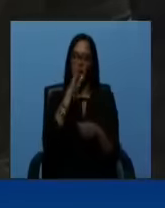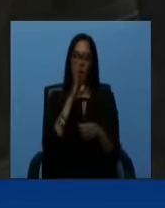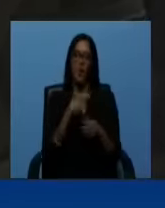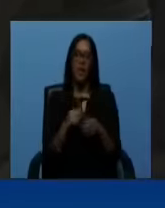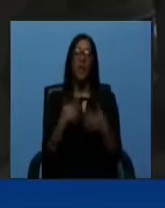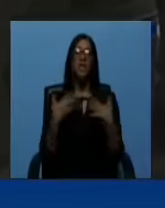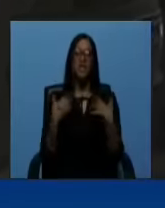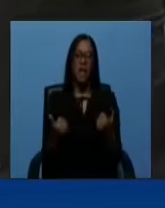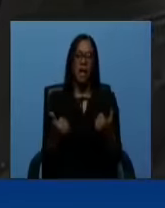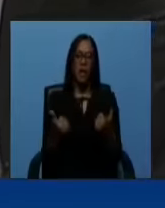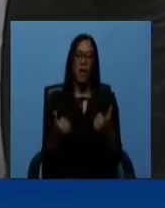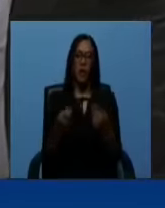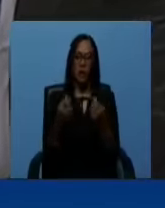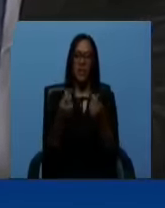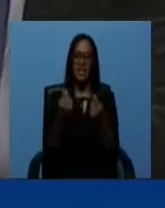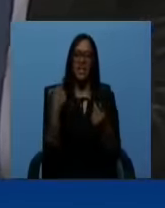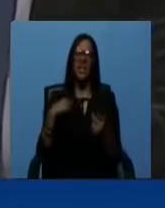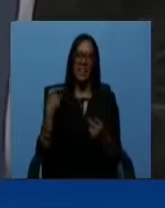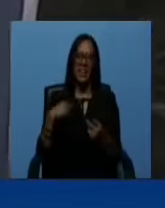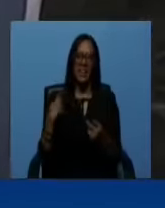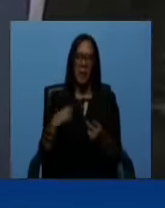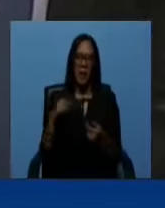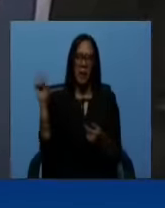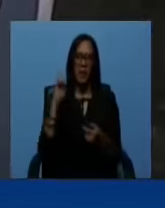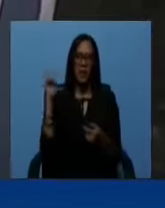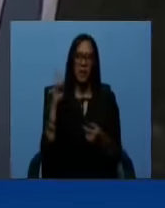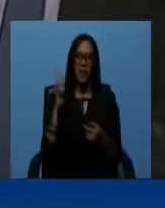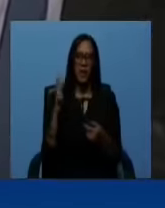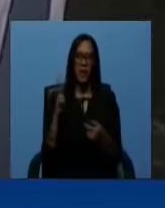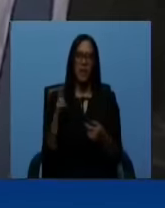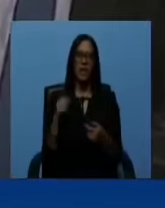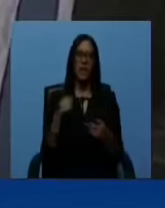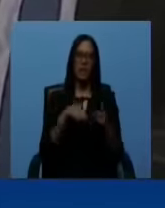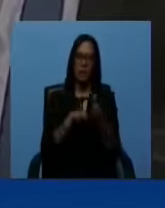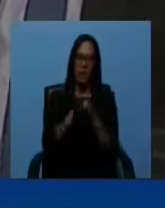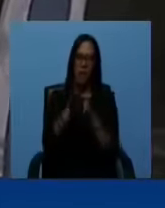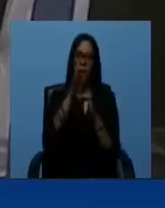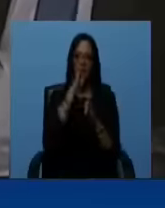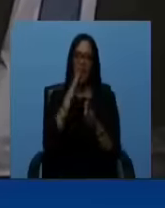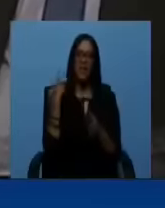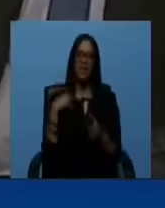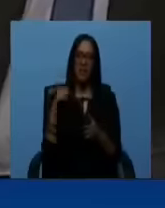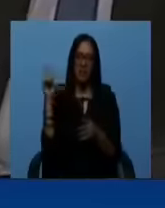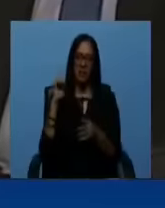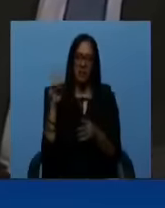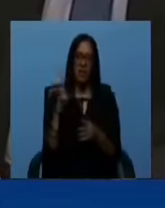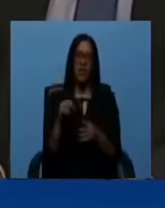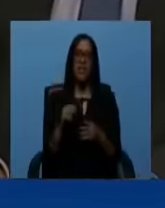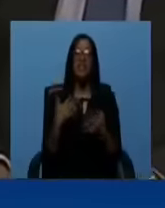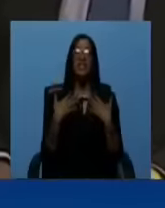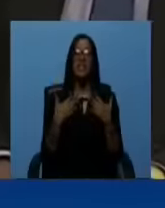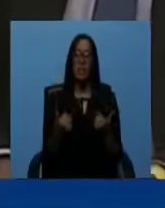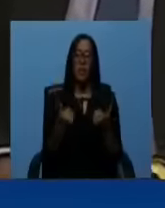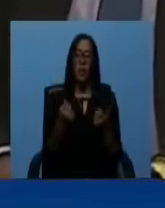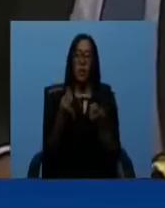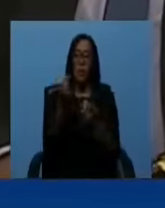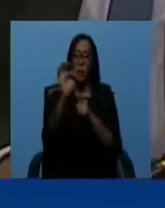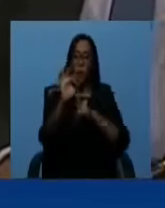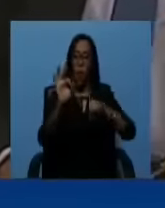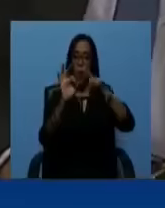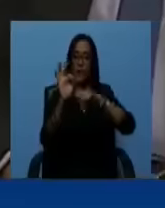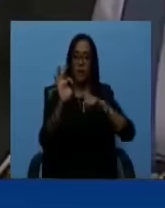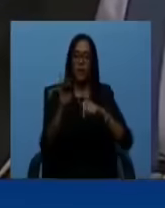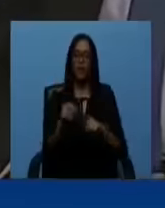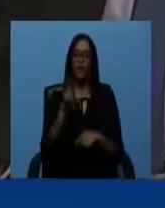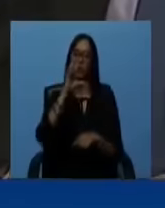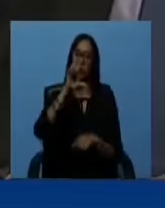Salud financiera tiene la República, salud bancaria tiene la República, salud monetaria. Son